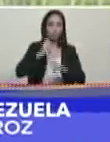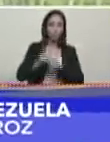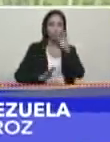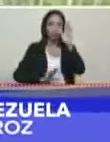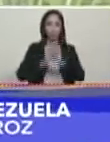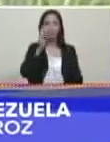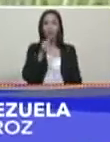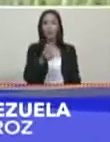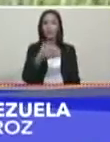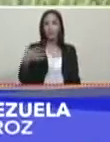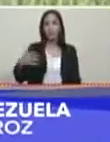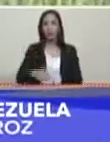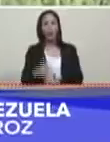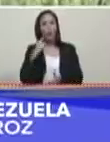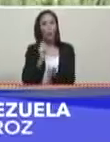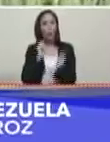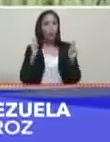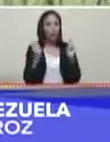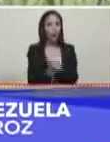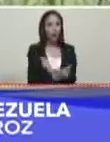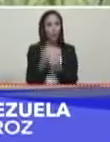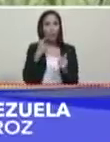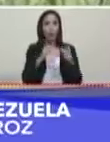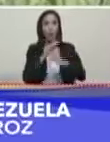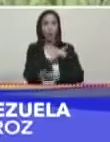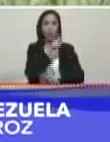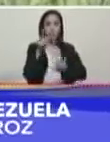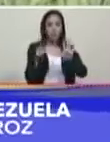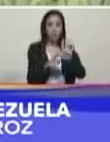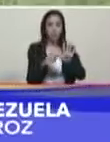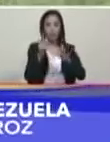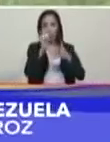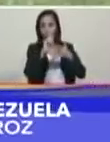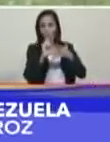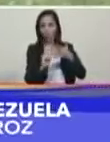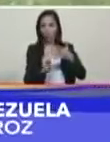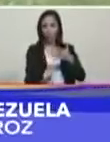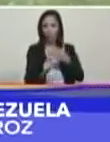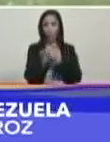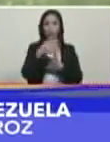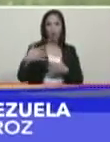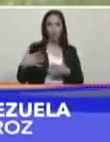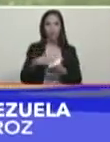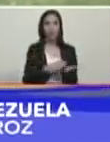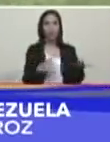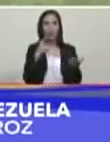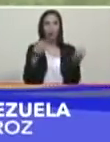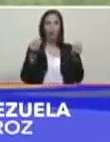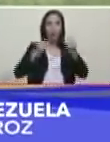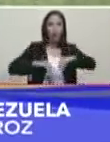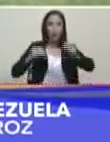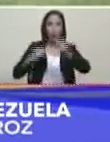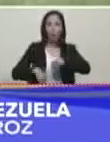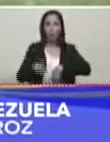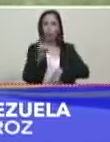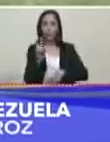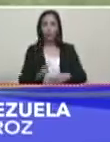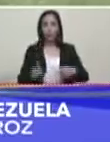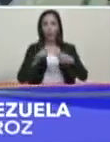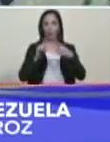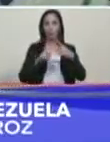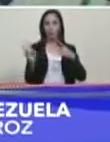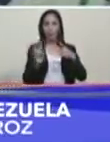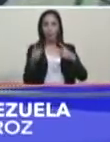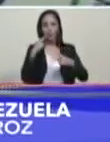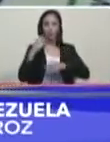semilla. Una variedad de las cinco variedades de semilla que con el convenio Vietnam-Venezuela hemos desarrollado en este